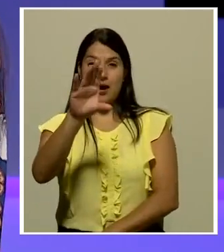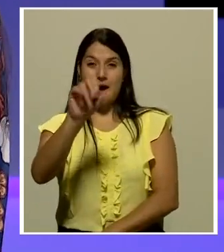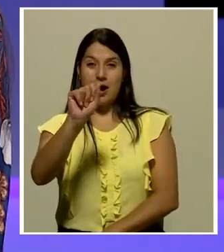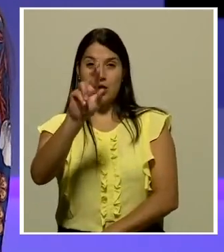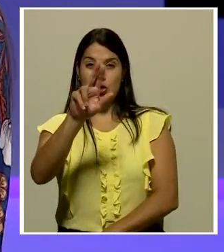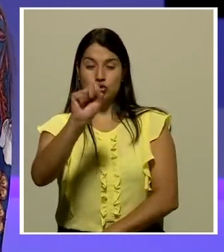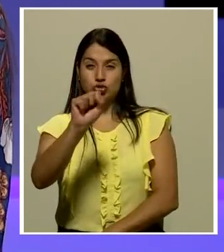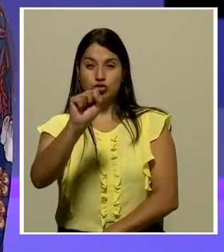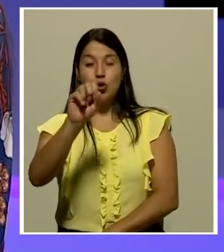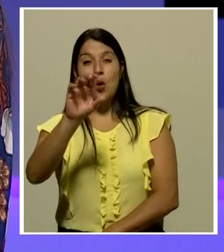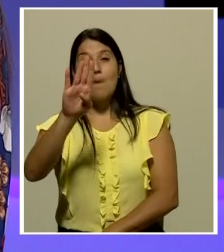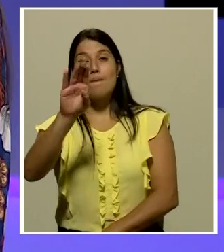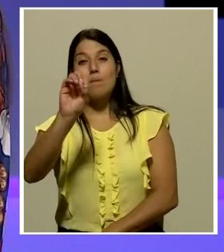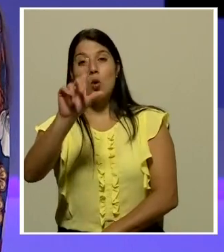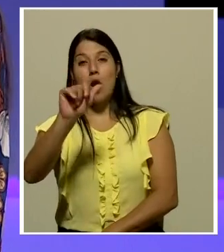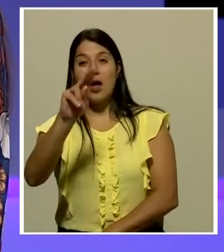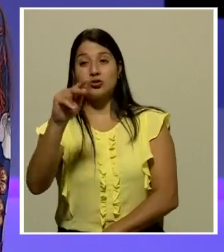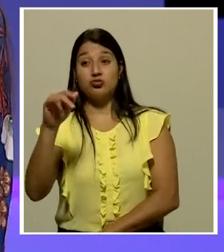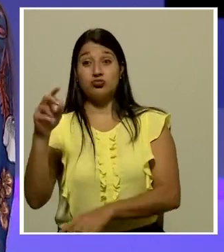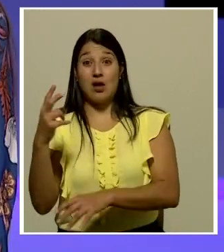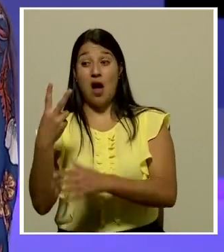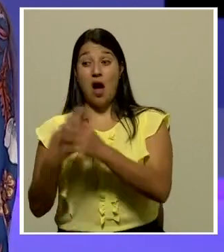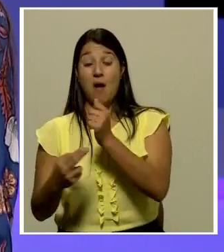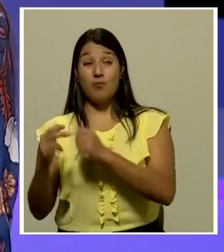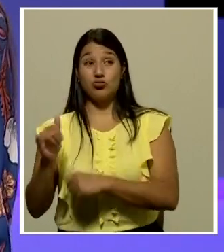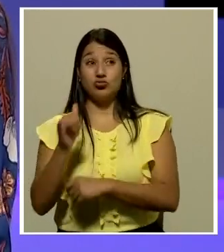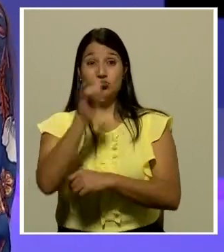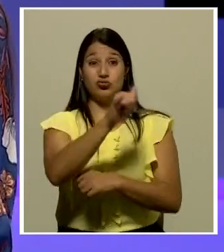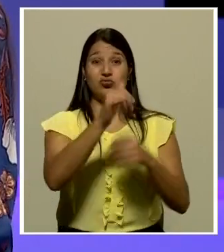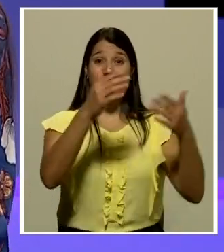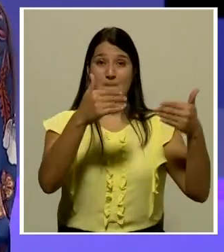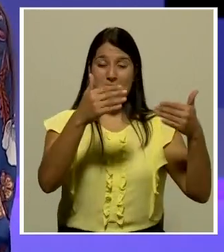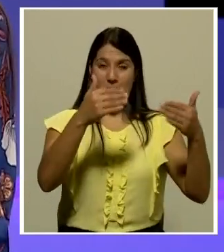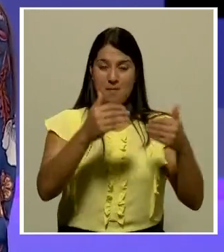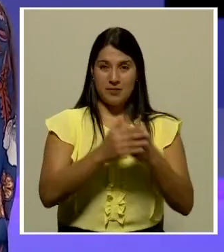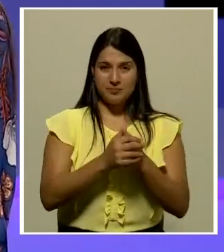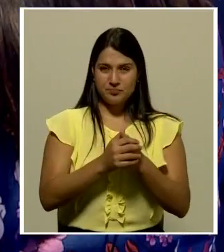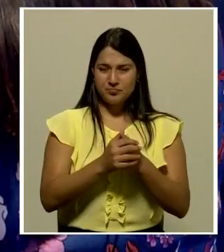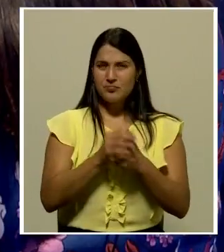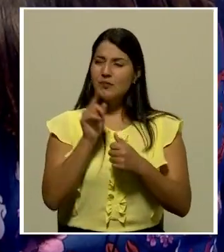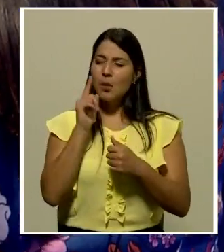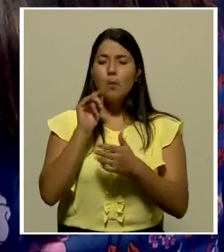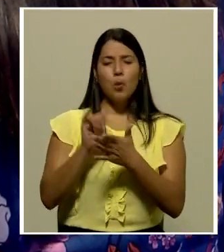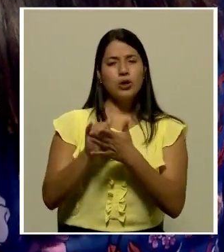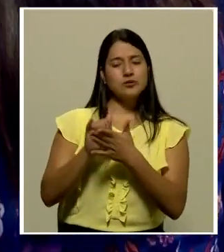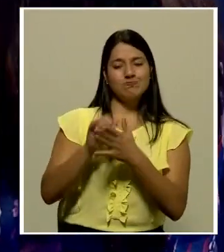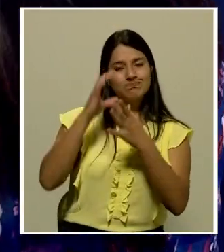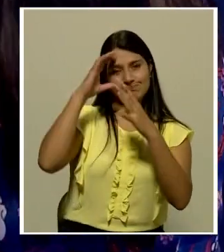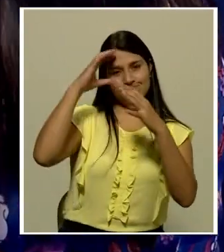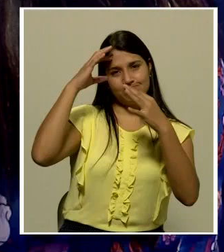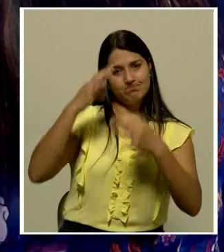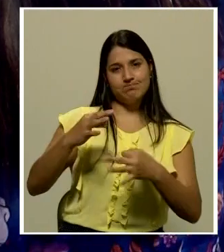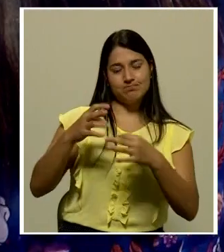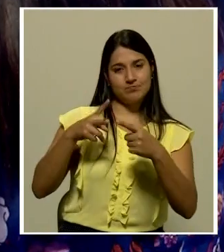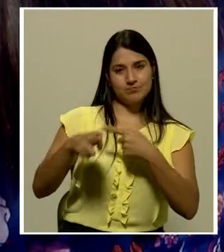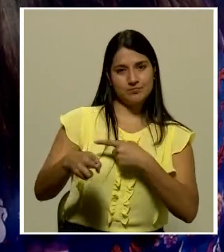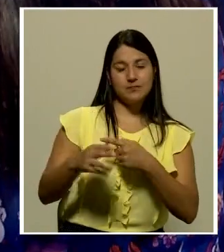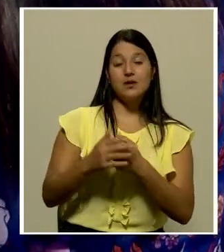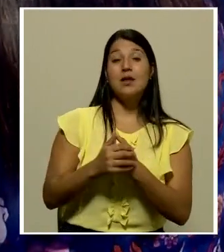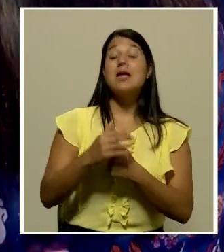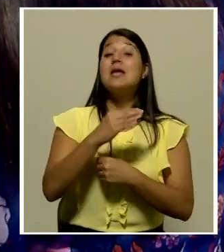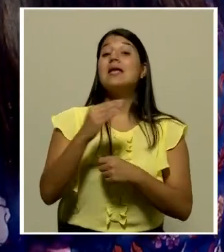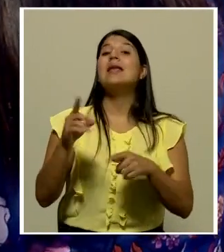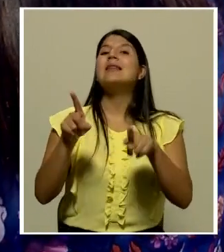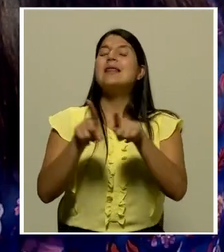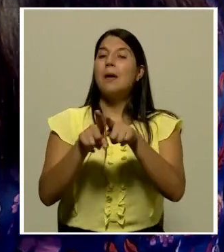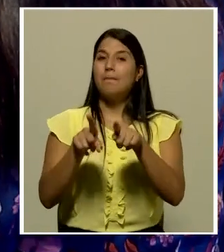en el que estaba yo. Pero propiamente, digamos, del cementazo en lo económico, tenemos, por ejemplo, la acusación relacionada con el